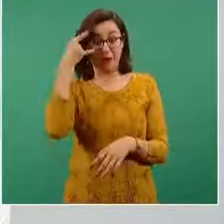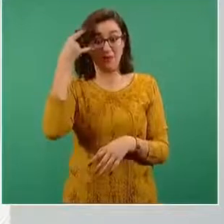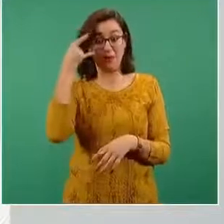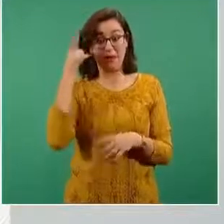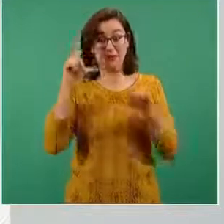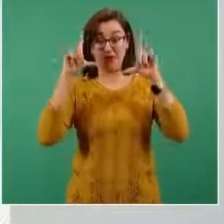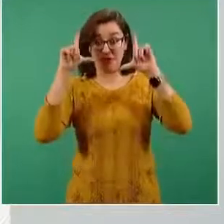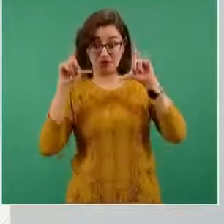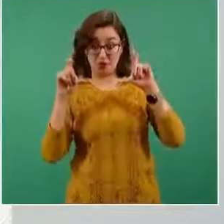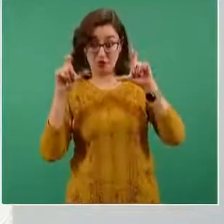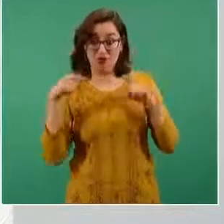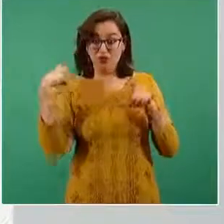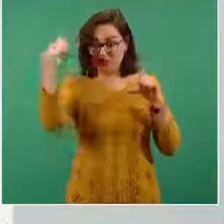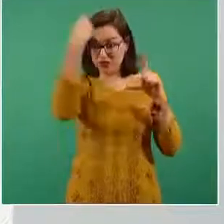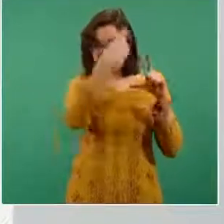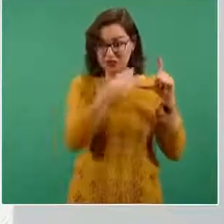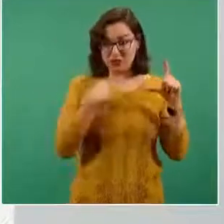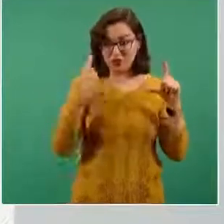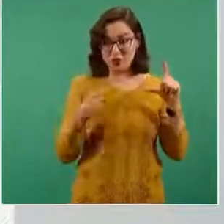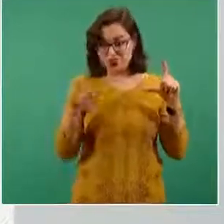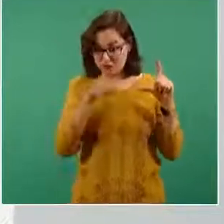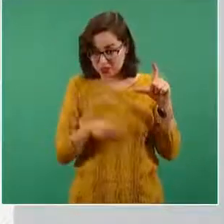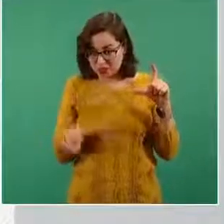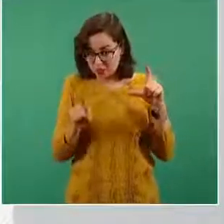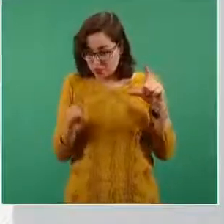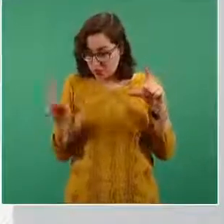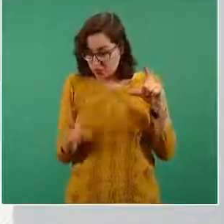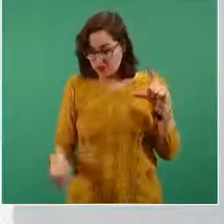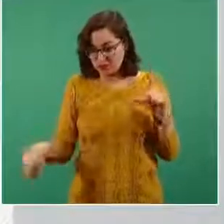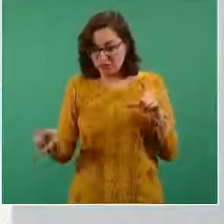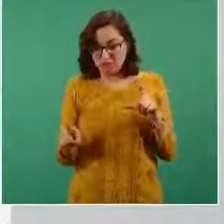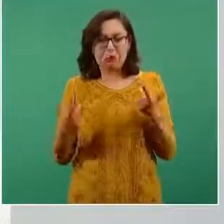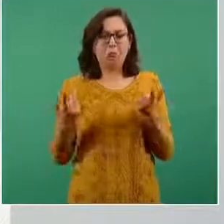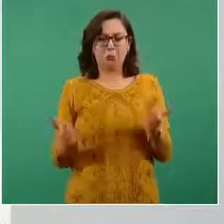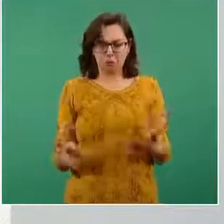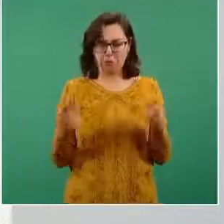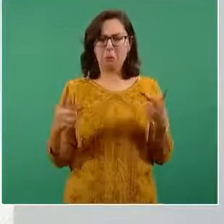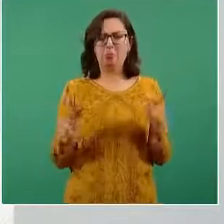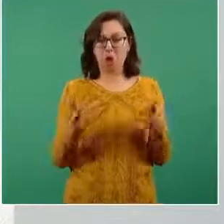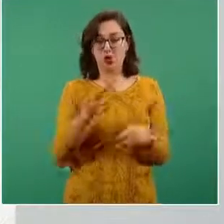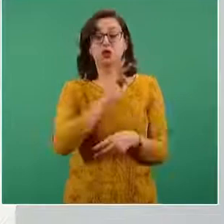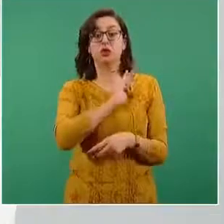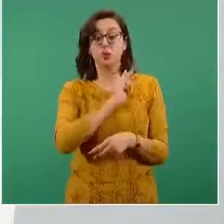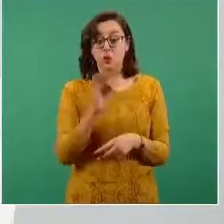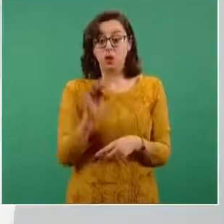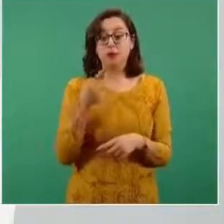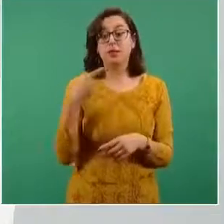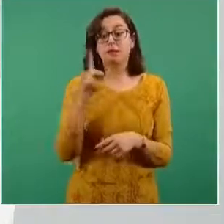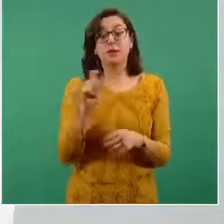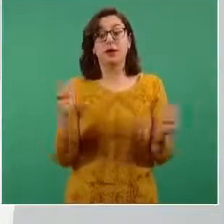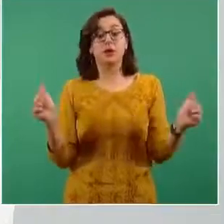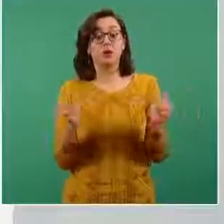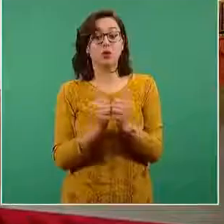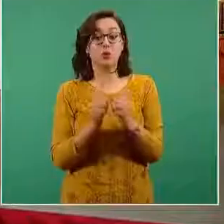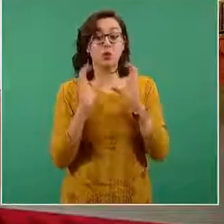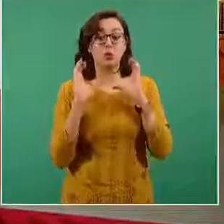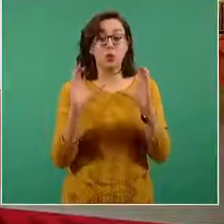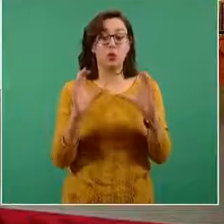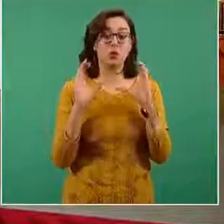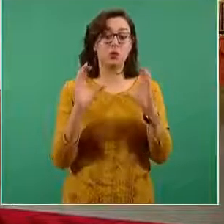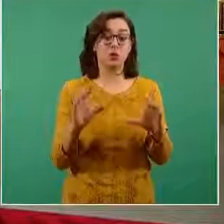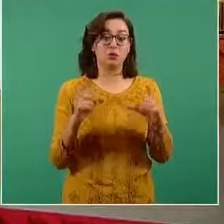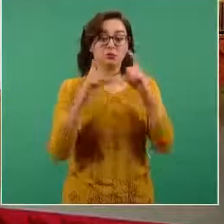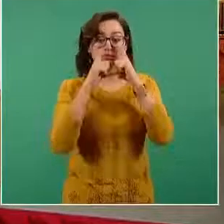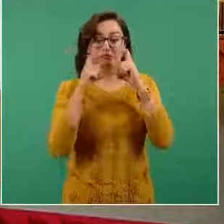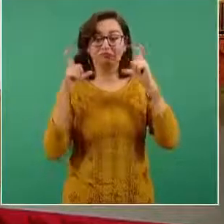presentaba al final, como una persona que vende sus productos, pues implementa las acciones de